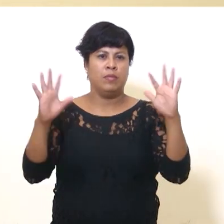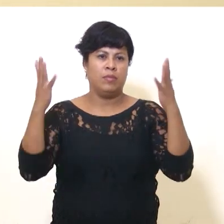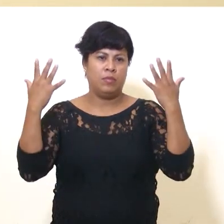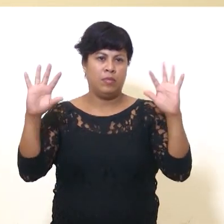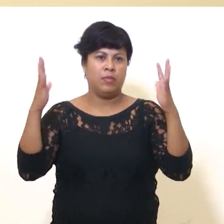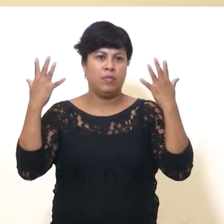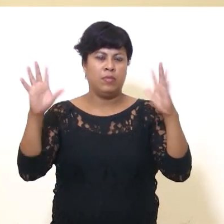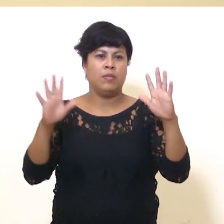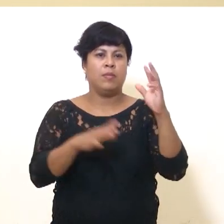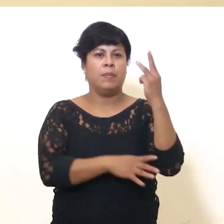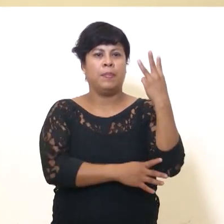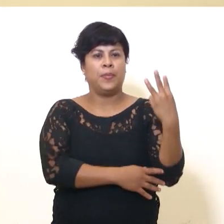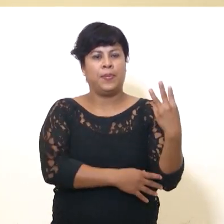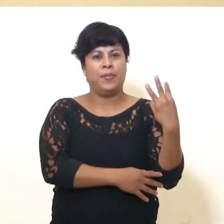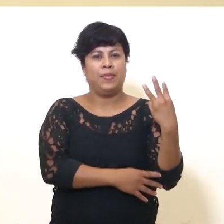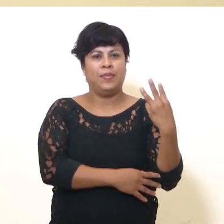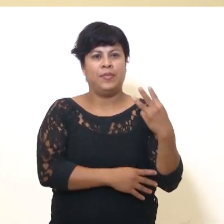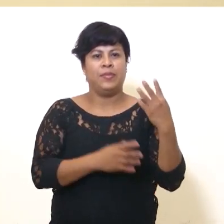2,